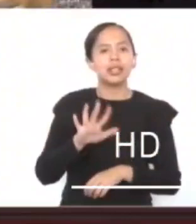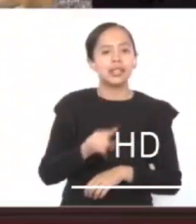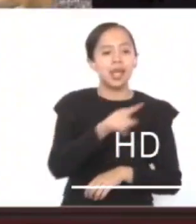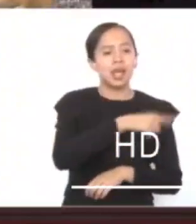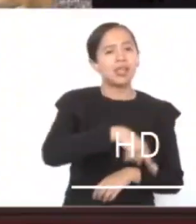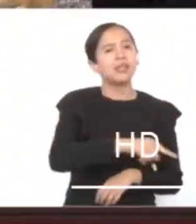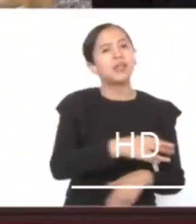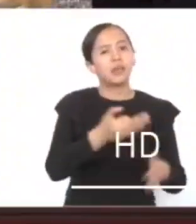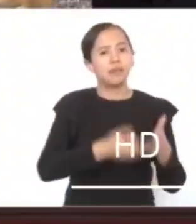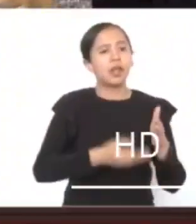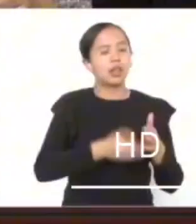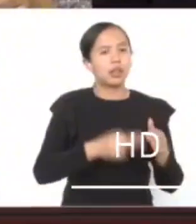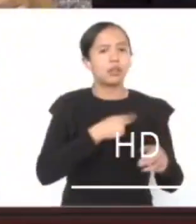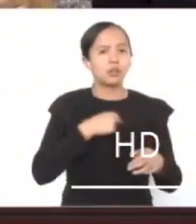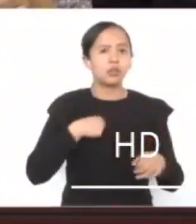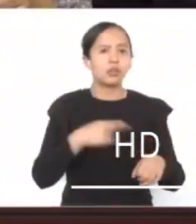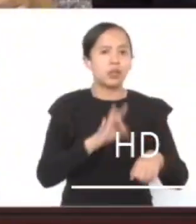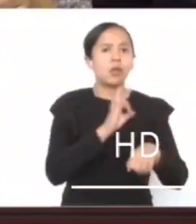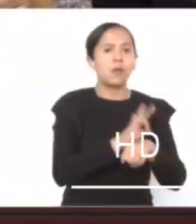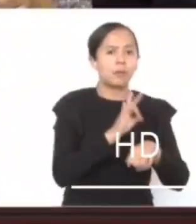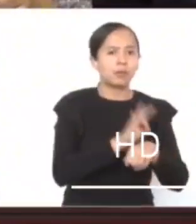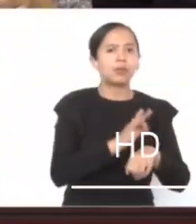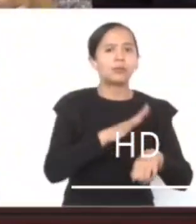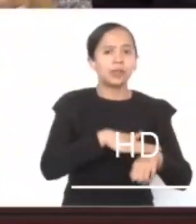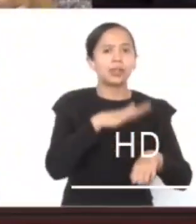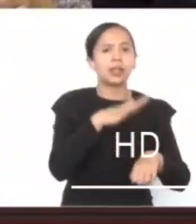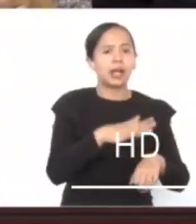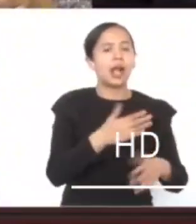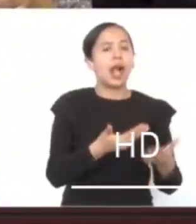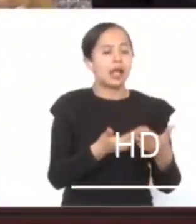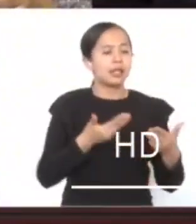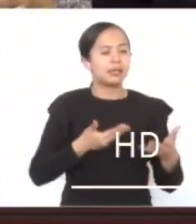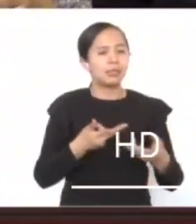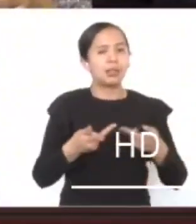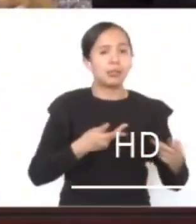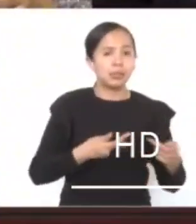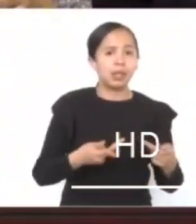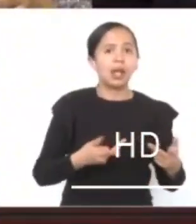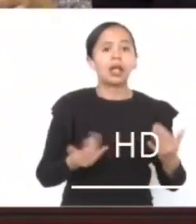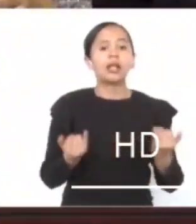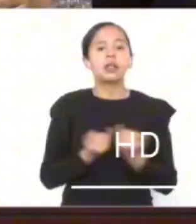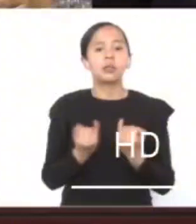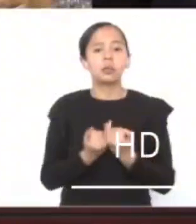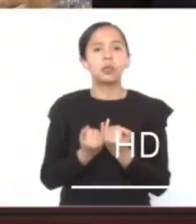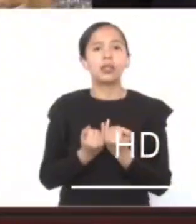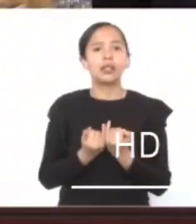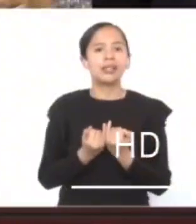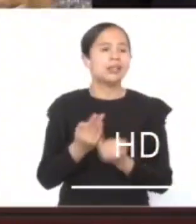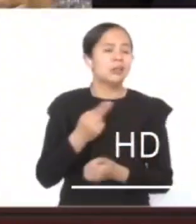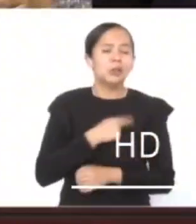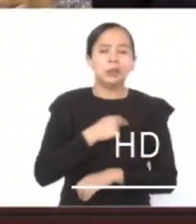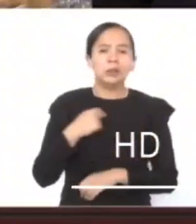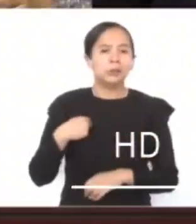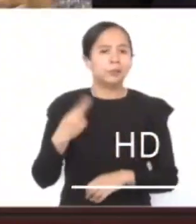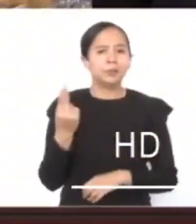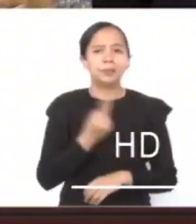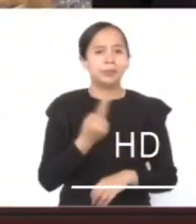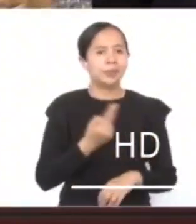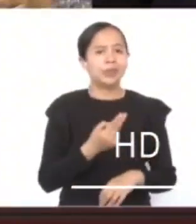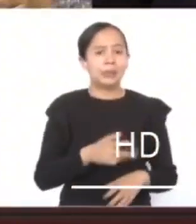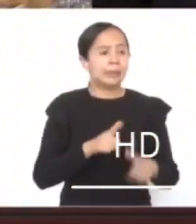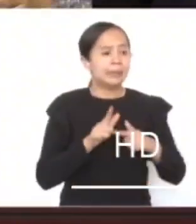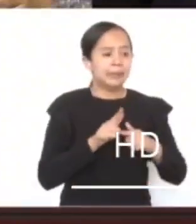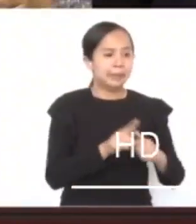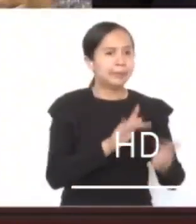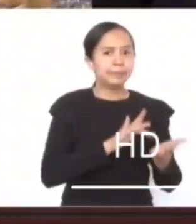de la nueva cultura de protección civil y de prevención, y también les debemos mucho en